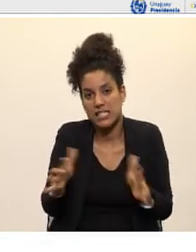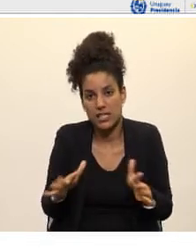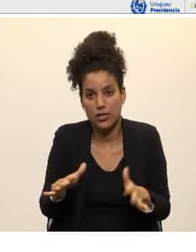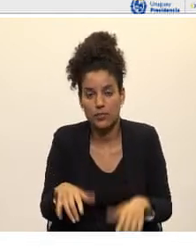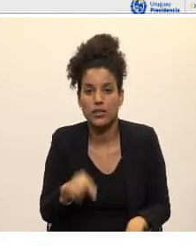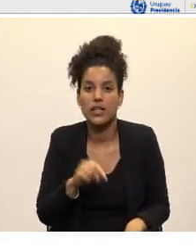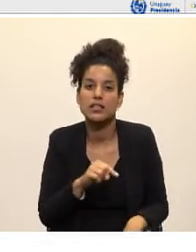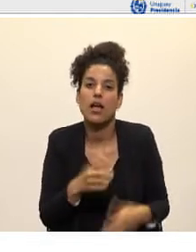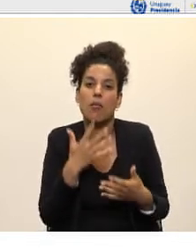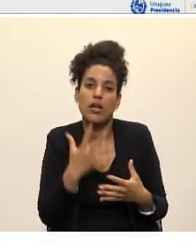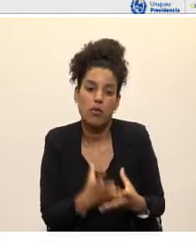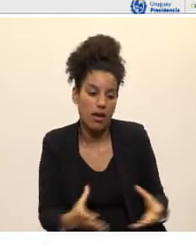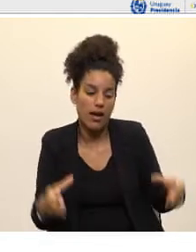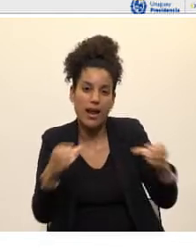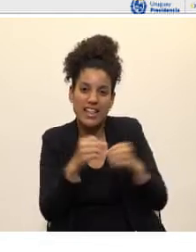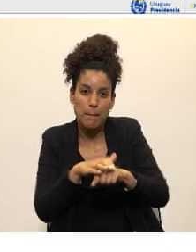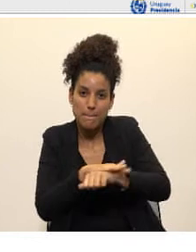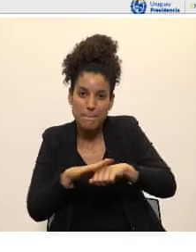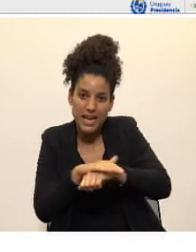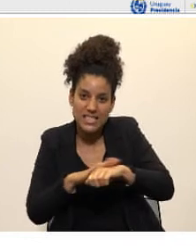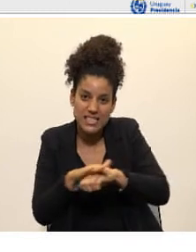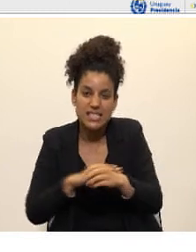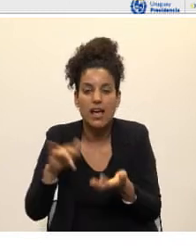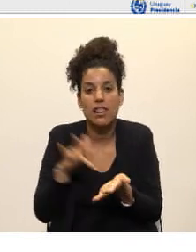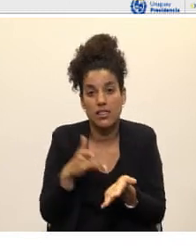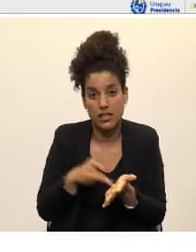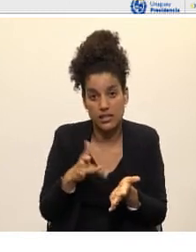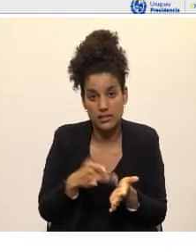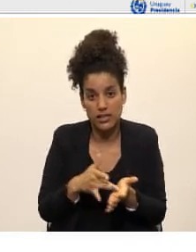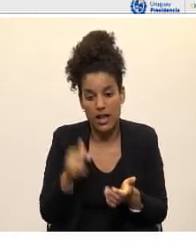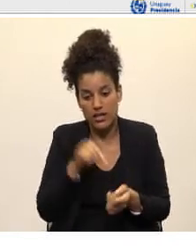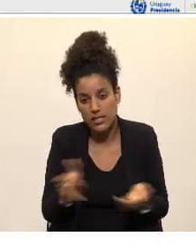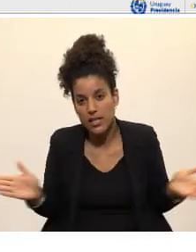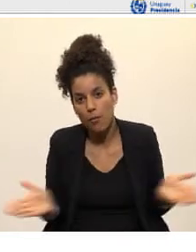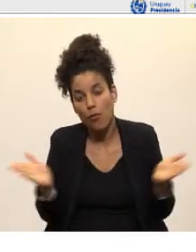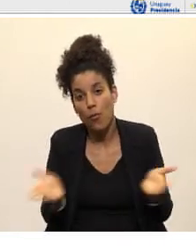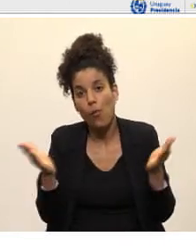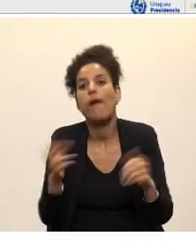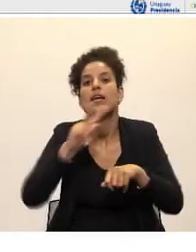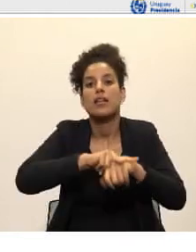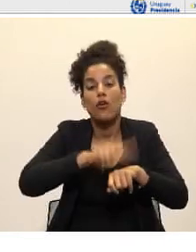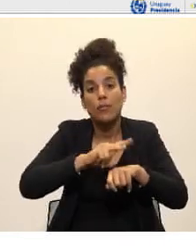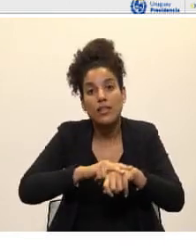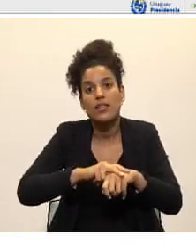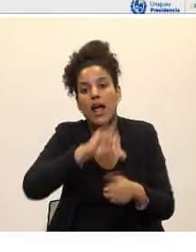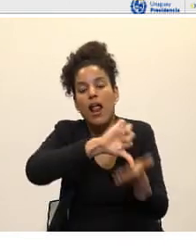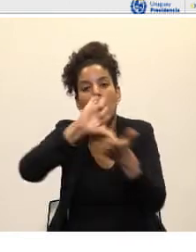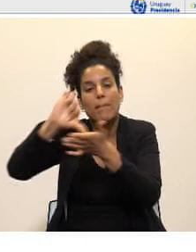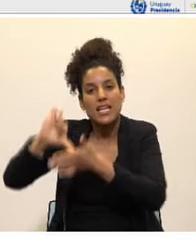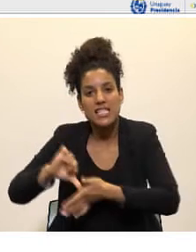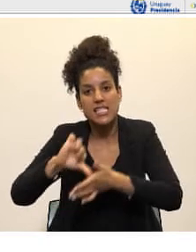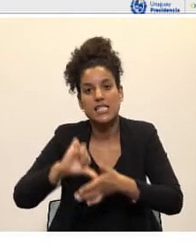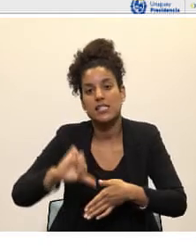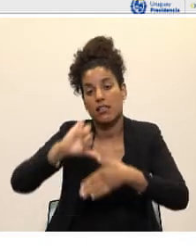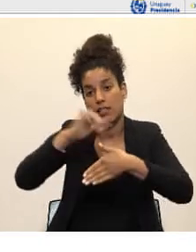la canasta básica digital y promueve y recomienda a los países de América Latina que inviertan el 1% de